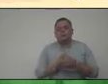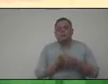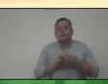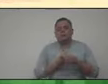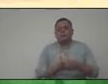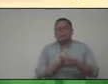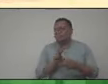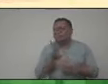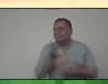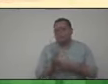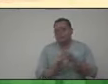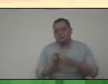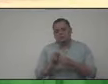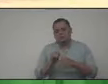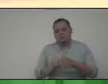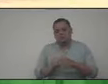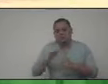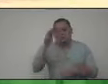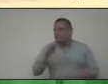de 2 años,